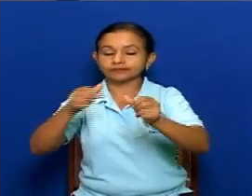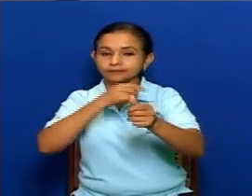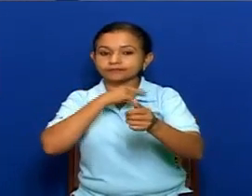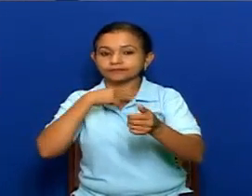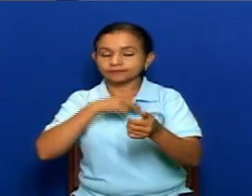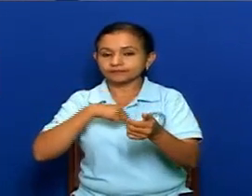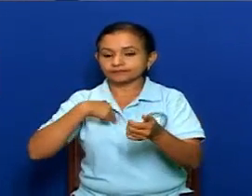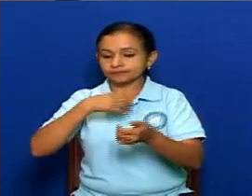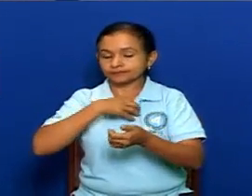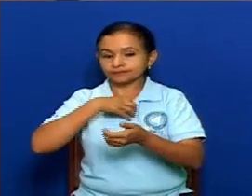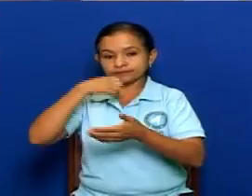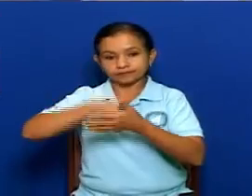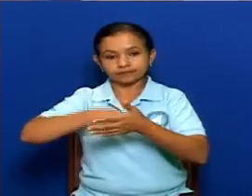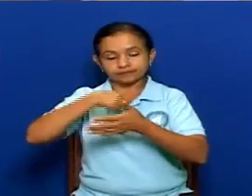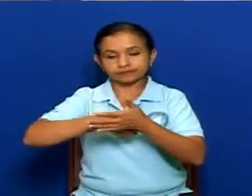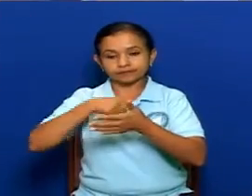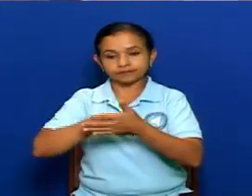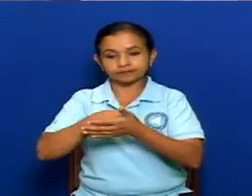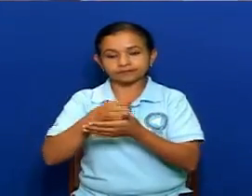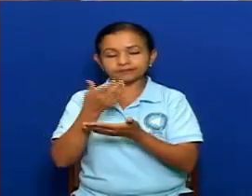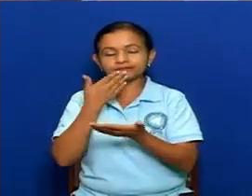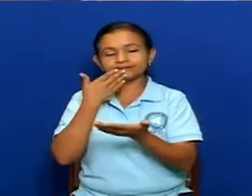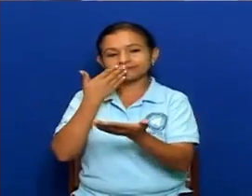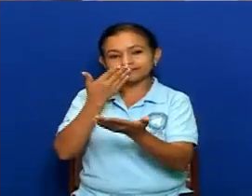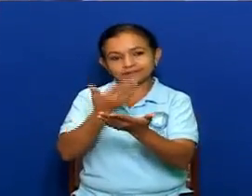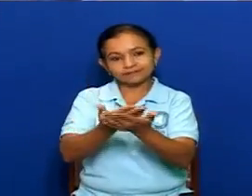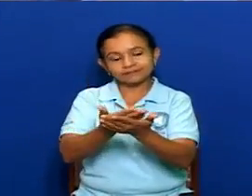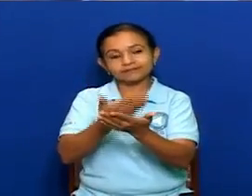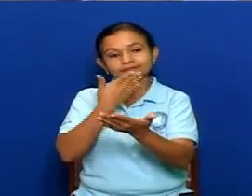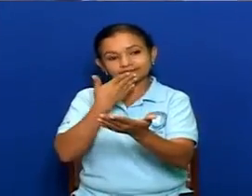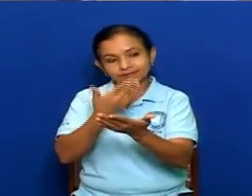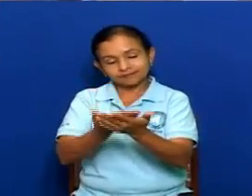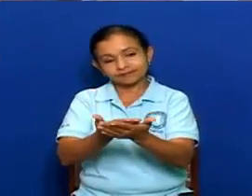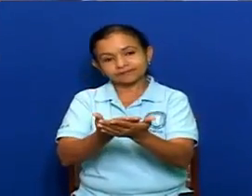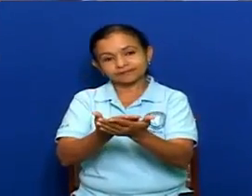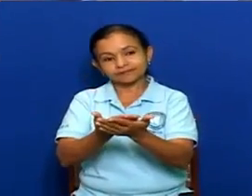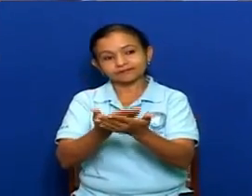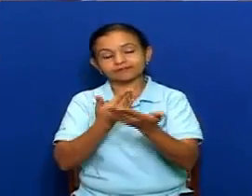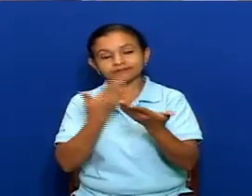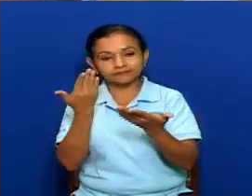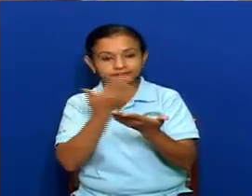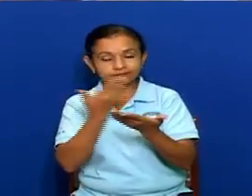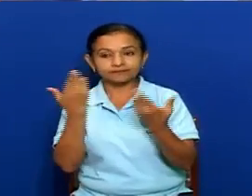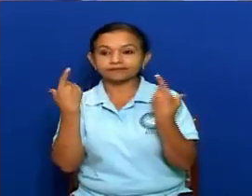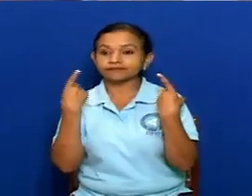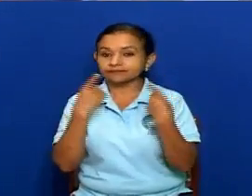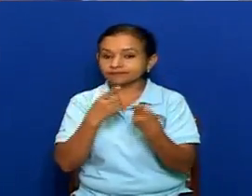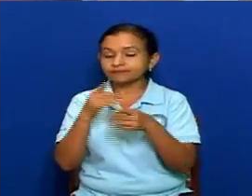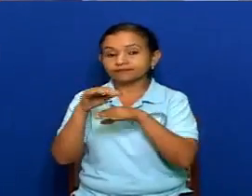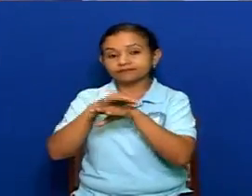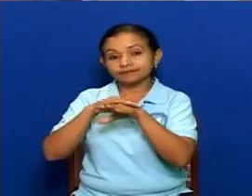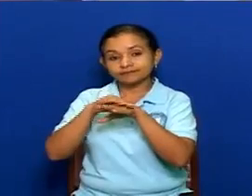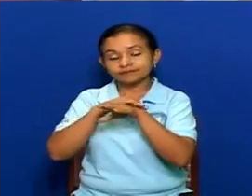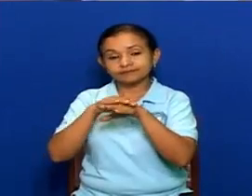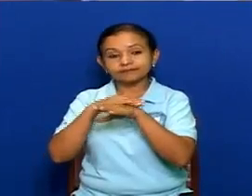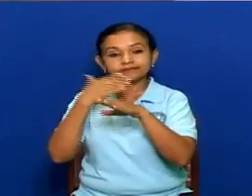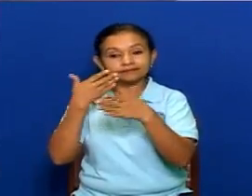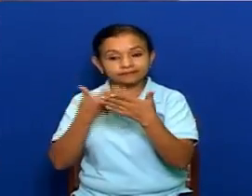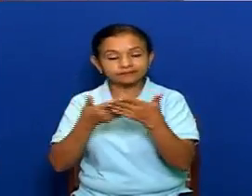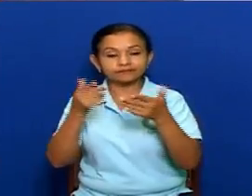poco de esfuerzo. Muchos compañeros dicen, gracias, dice, por darnos la oportunidad a la dirección, nos permiten el acceso,